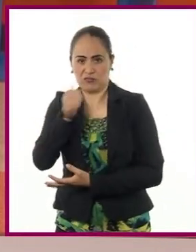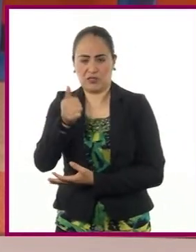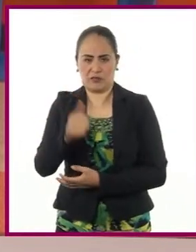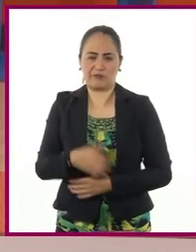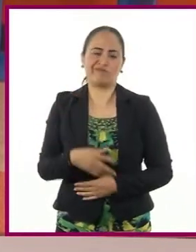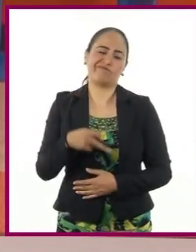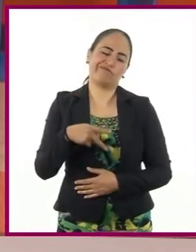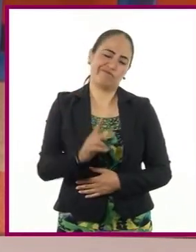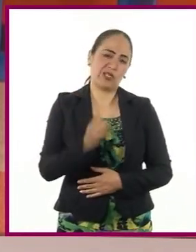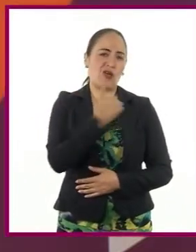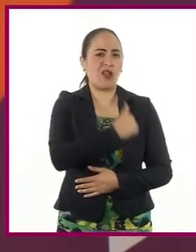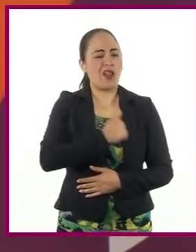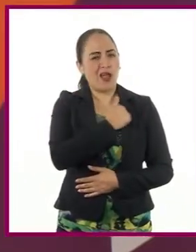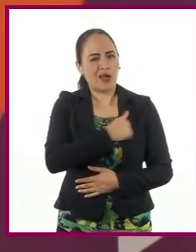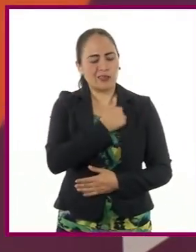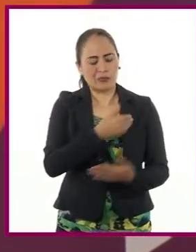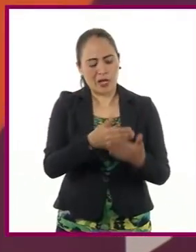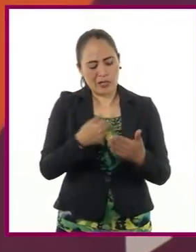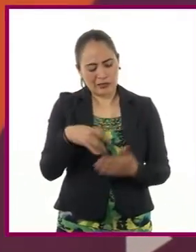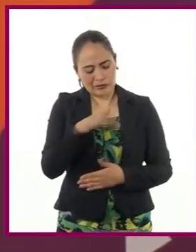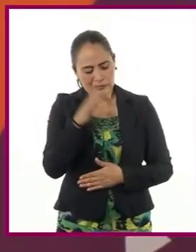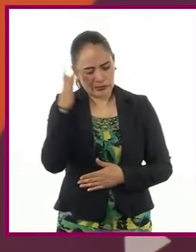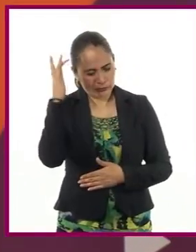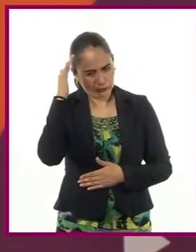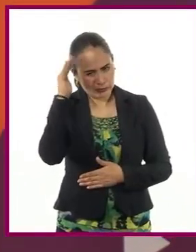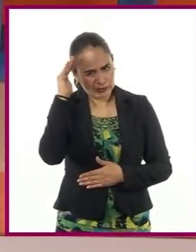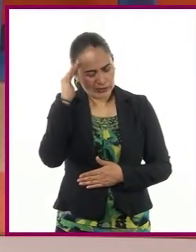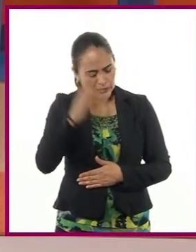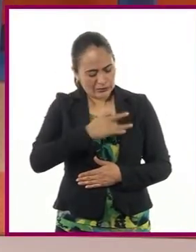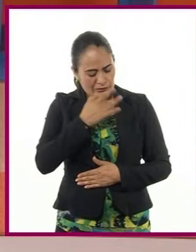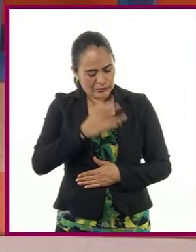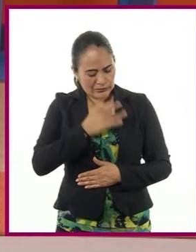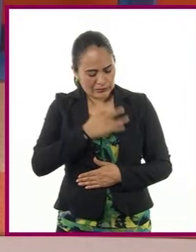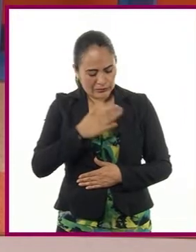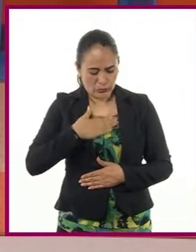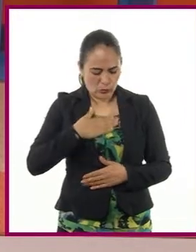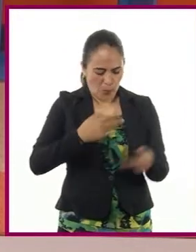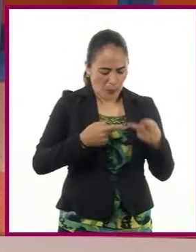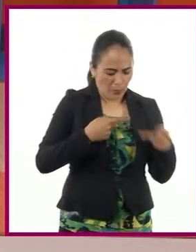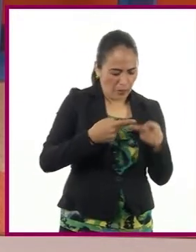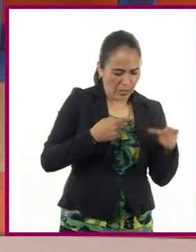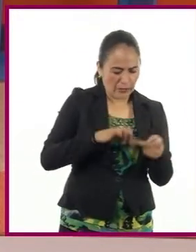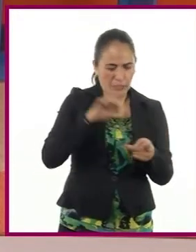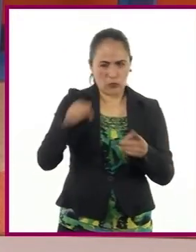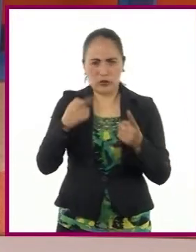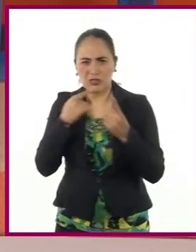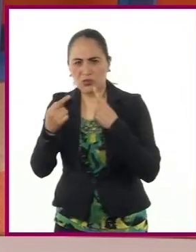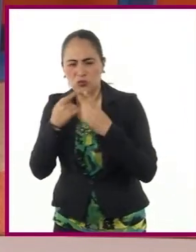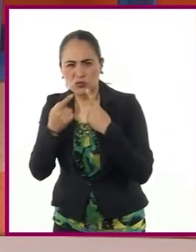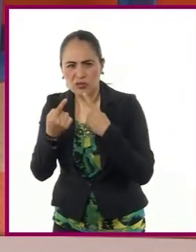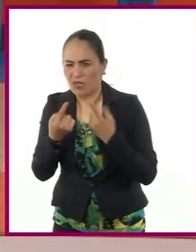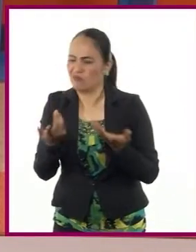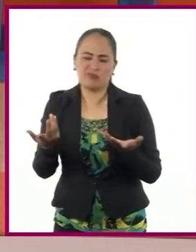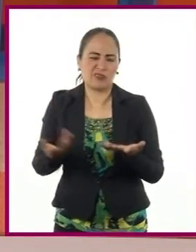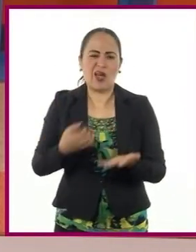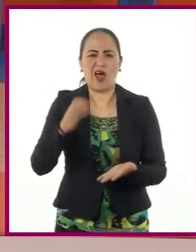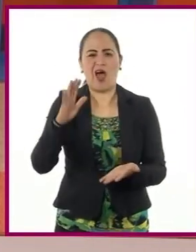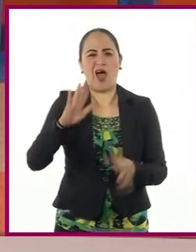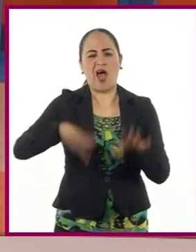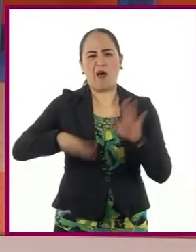nos preparamos emocionalmente para negociar y nos dejamos llevar por el arrebato del momento. Es como un